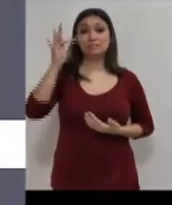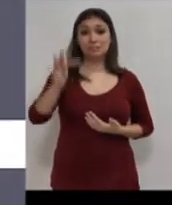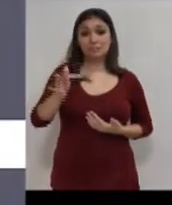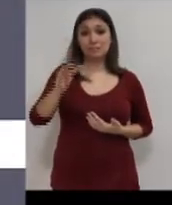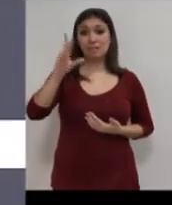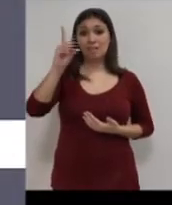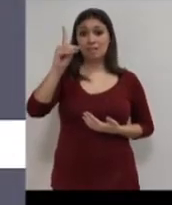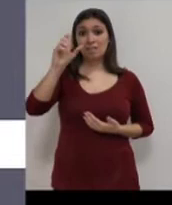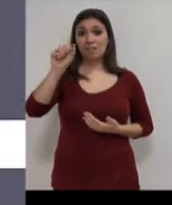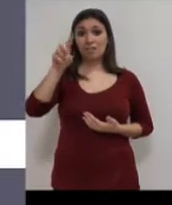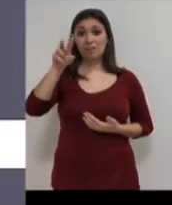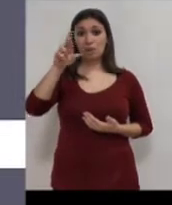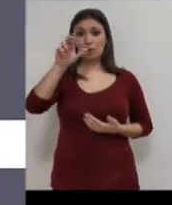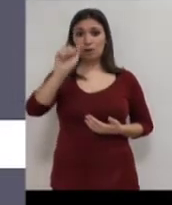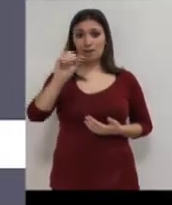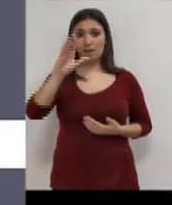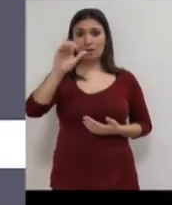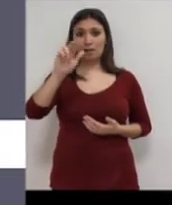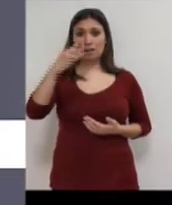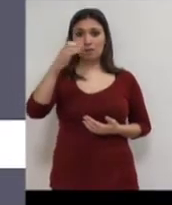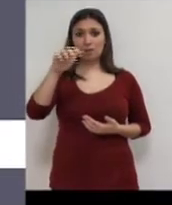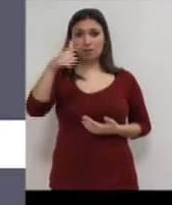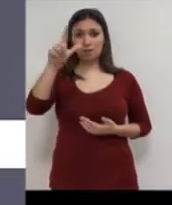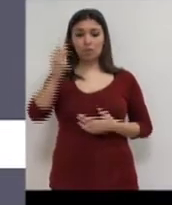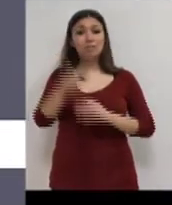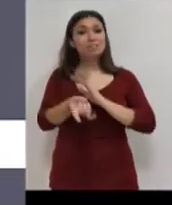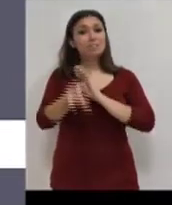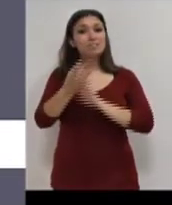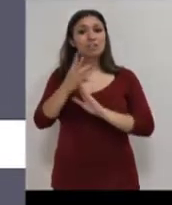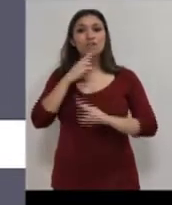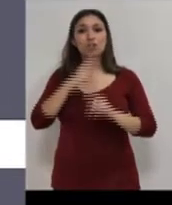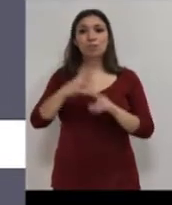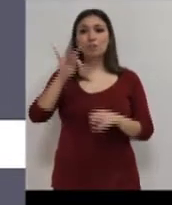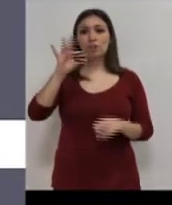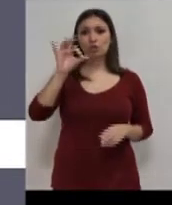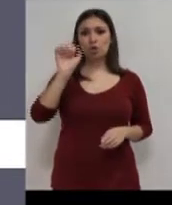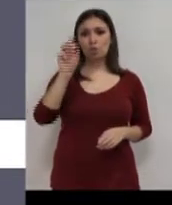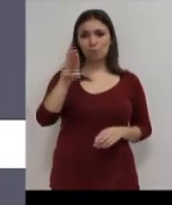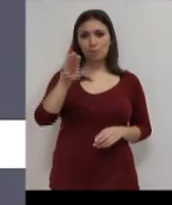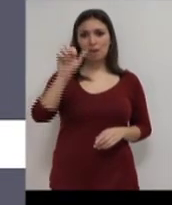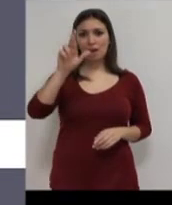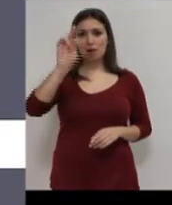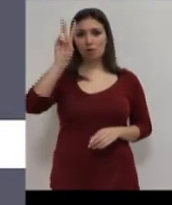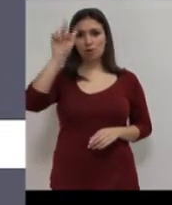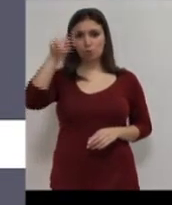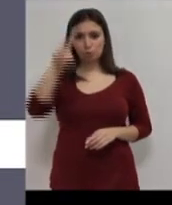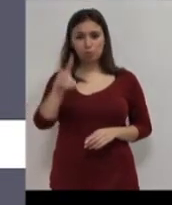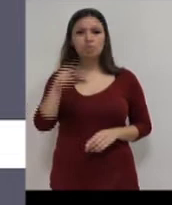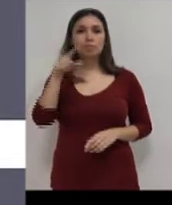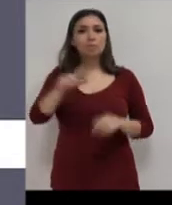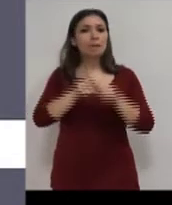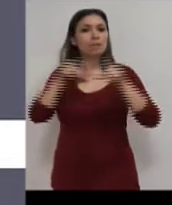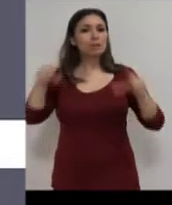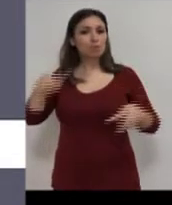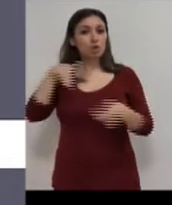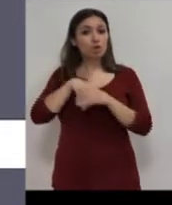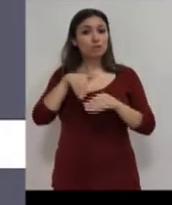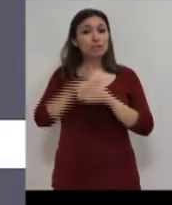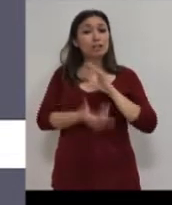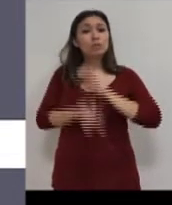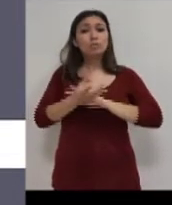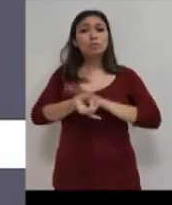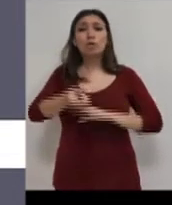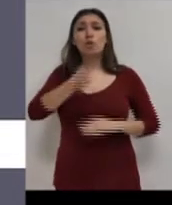a dar la palabra a Daura Carballo. Daura es la fundadora de Top Around, que es una plataforma